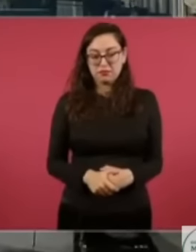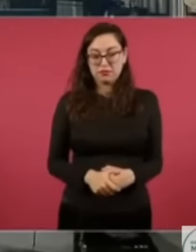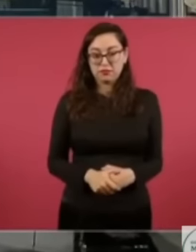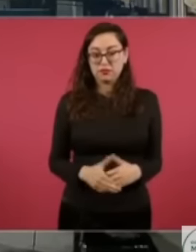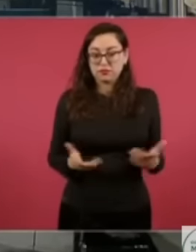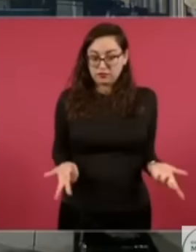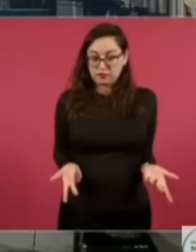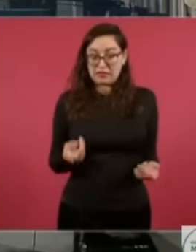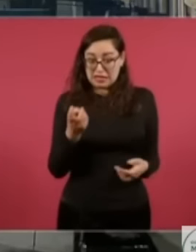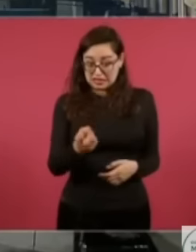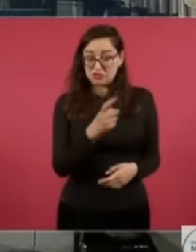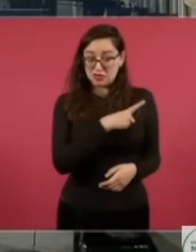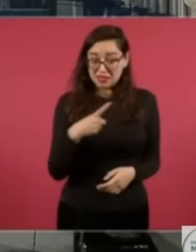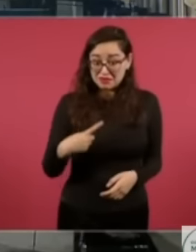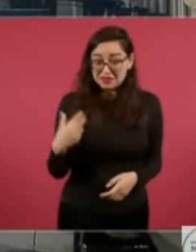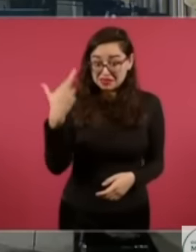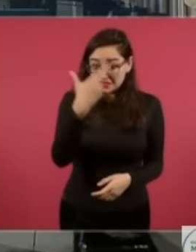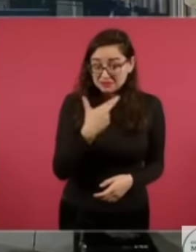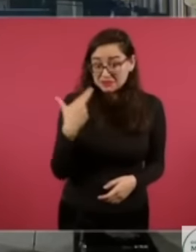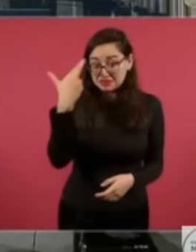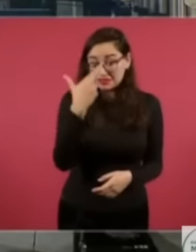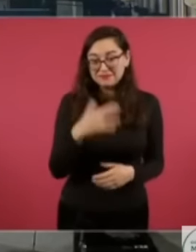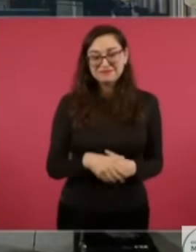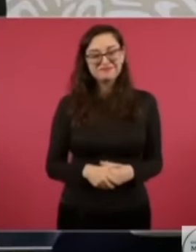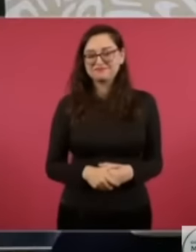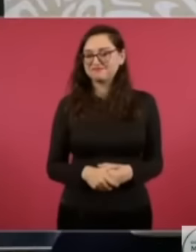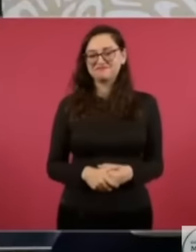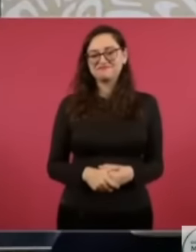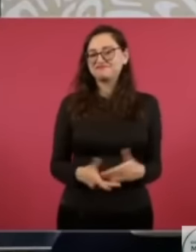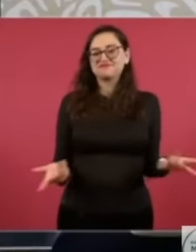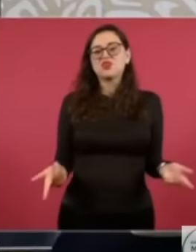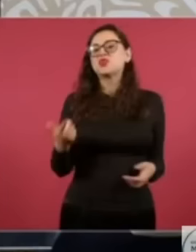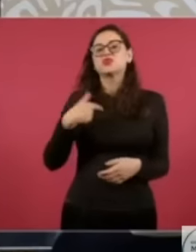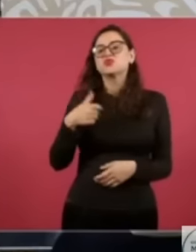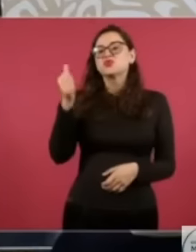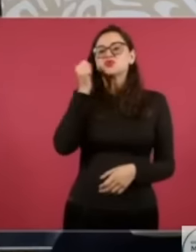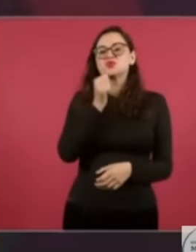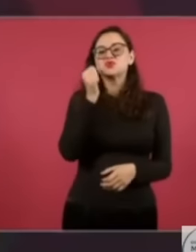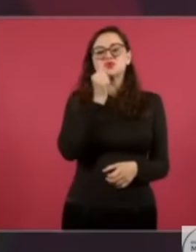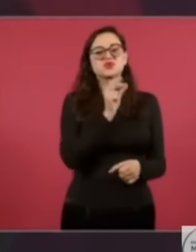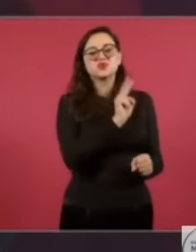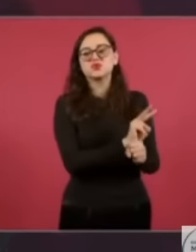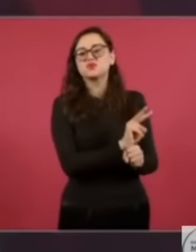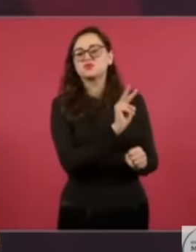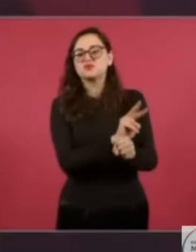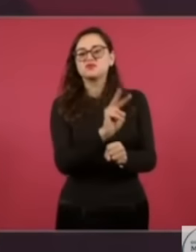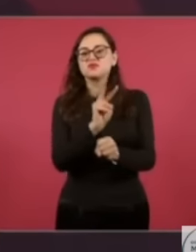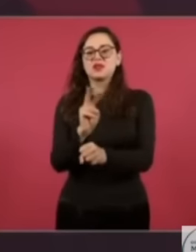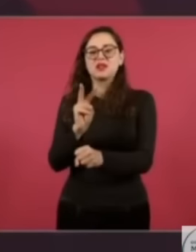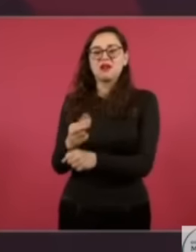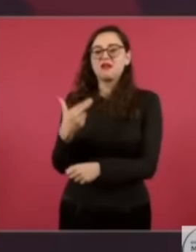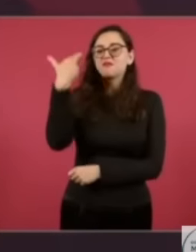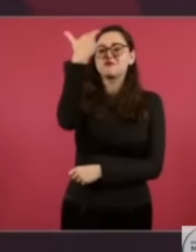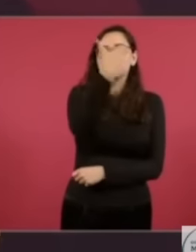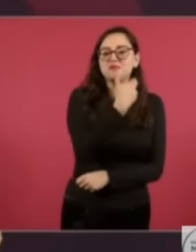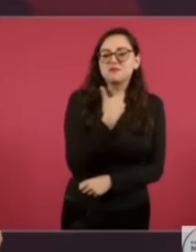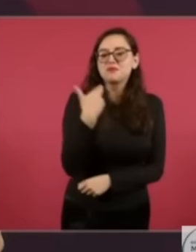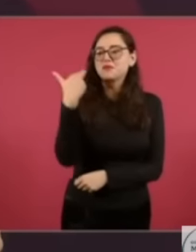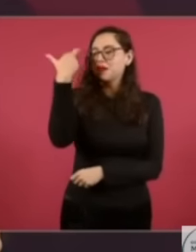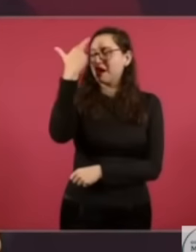¿Mande? ¿Revisaría? Es que estoy todo el tiempo. ¿Lo de las licitaciones pequeñas? Todo el tiempo